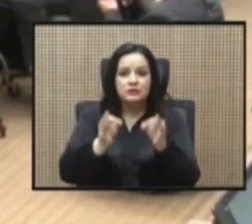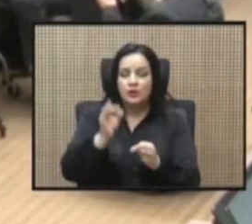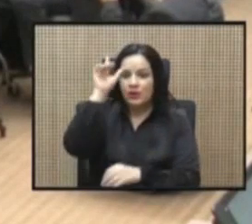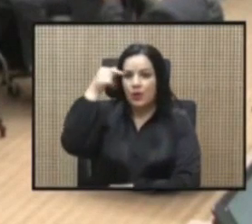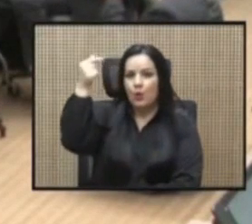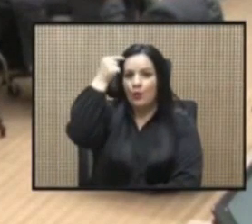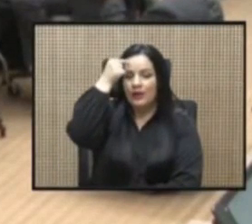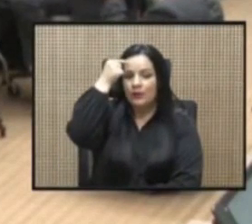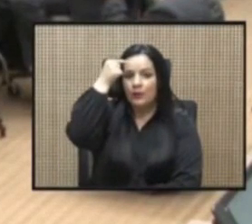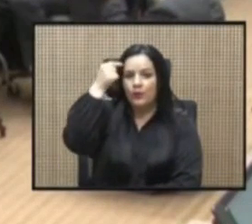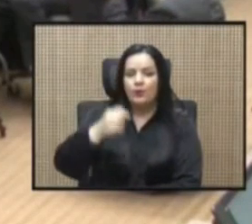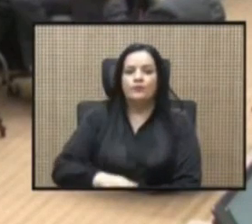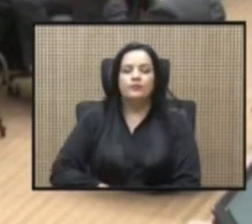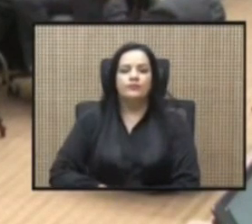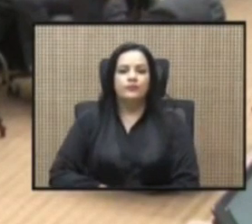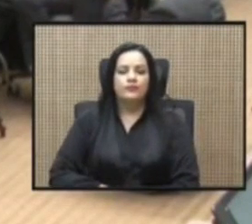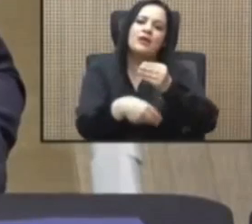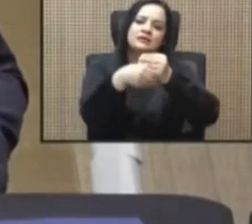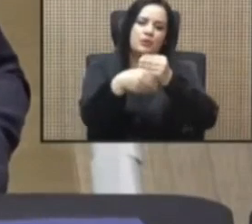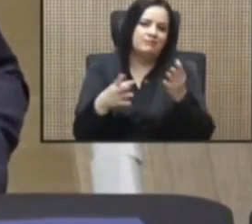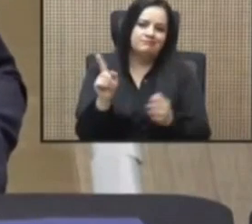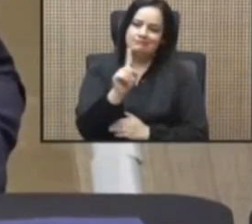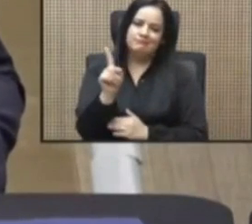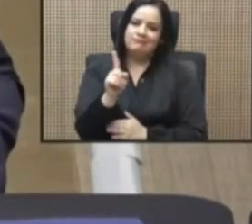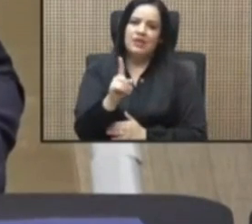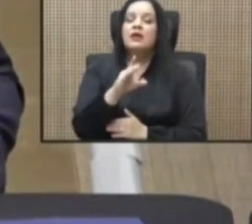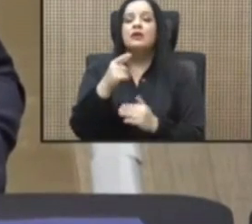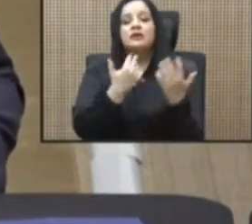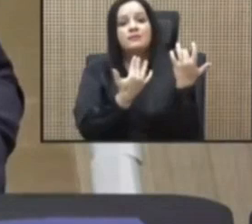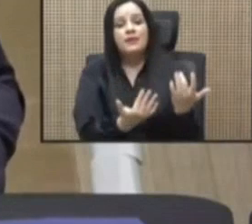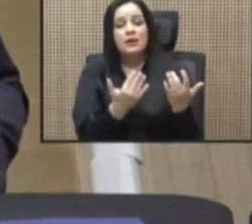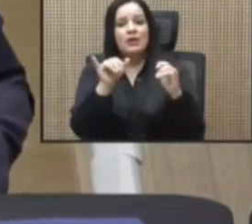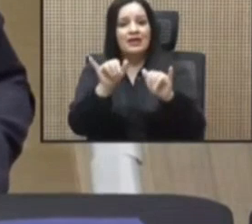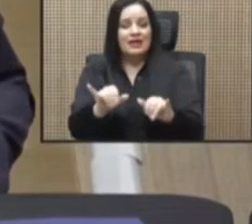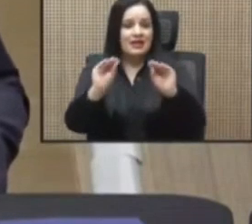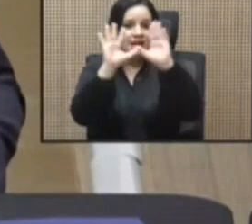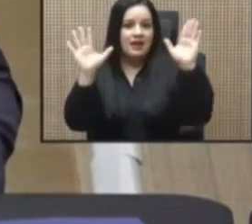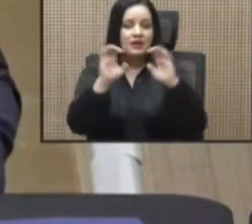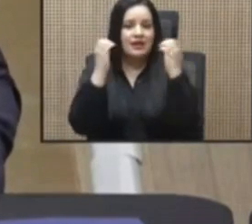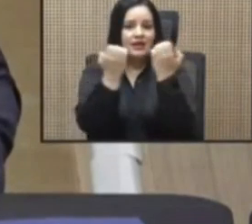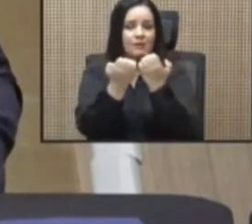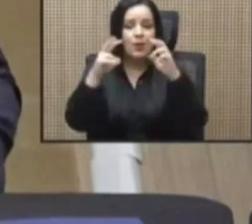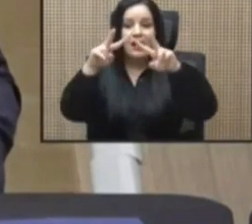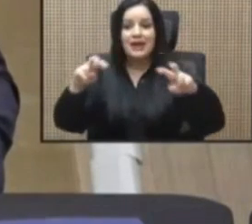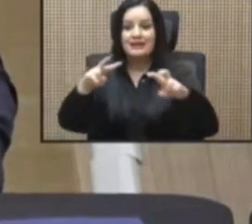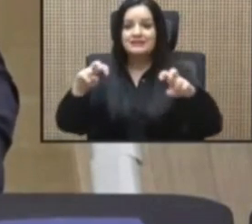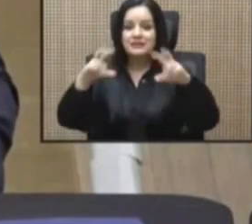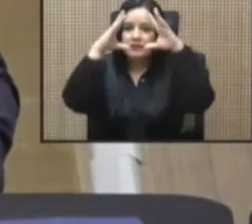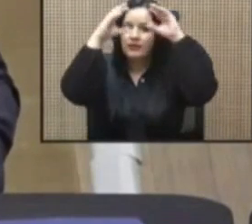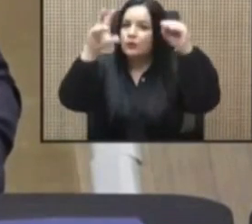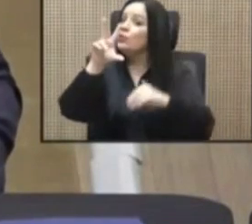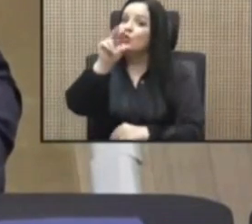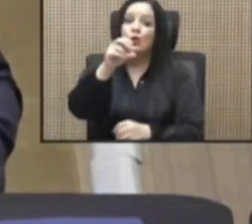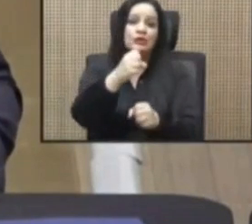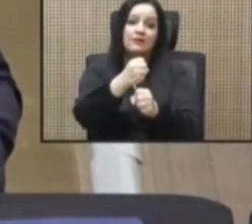acceder a datos sensibles de la ciudadanía pero entonces que haya quedado claro que el equipo de análisis de datos no trabajó no